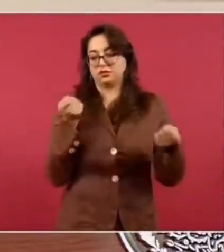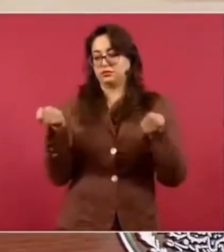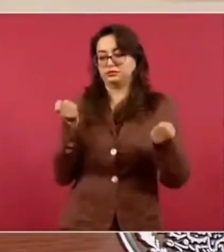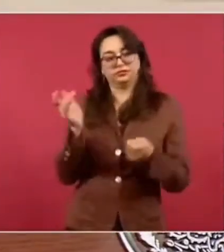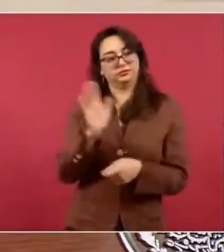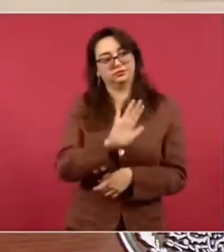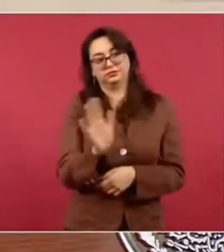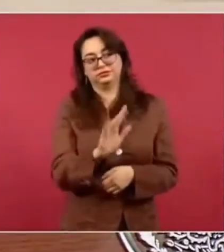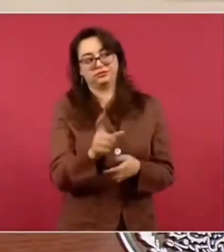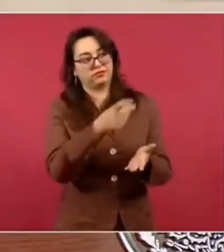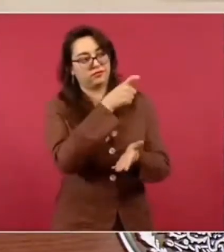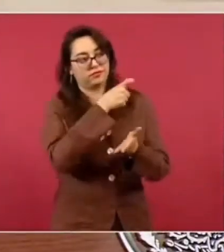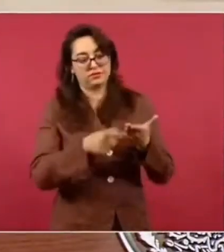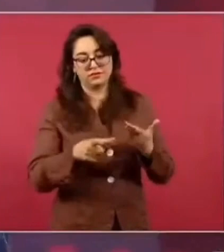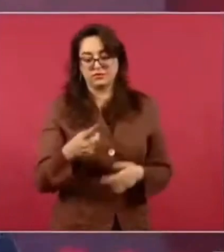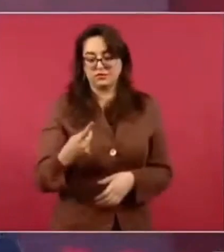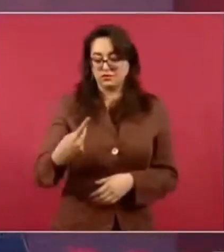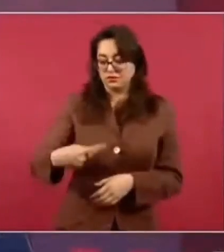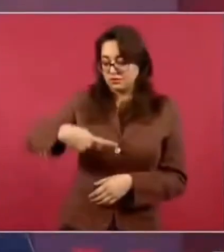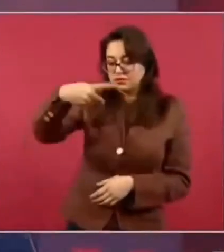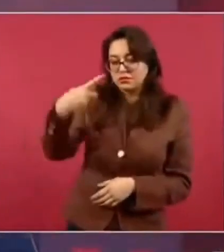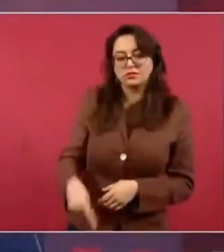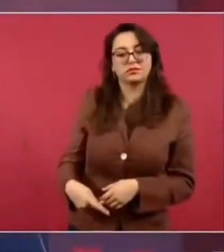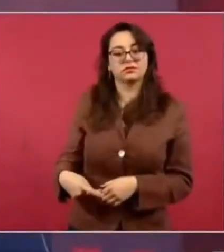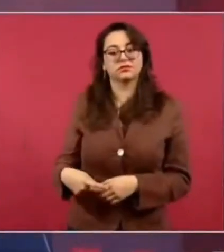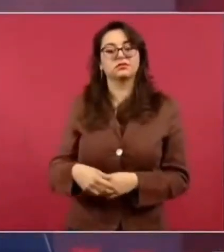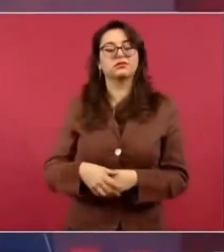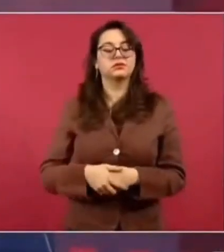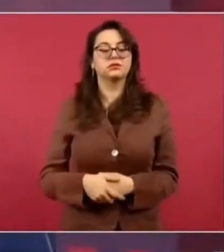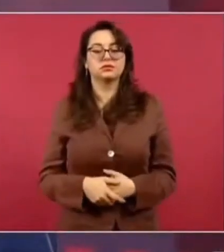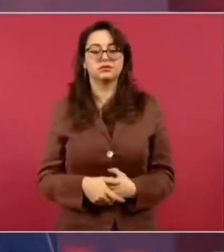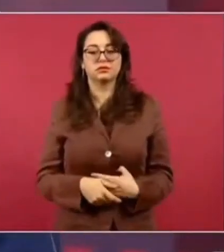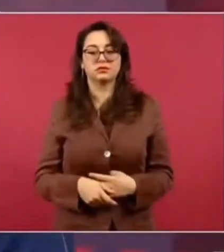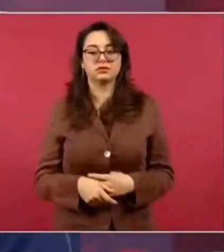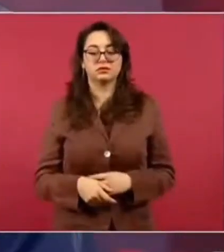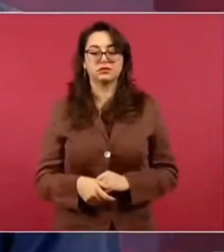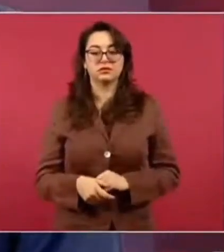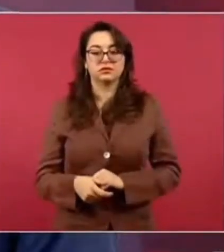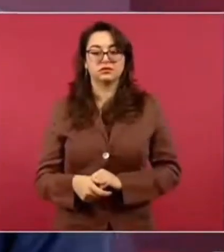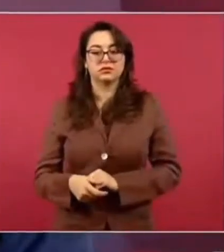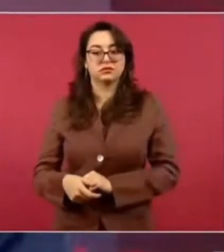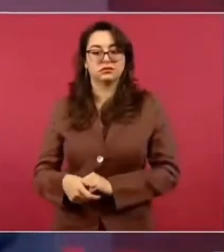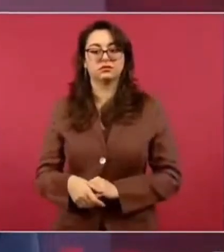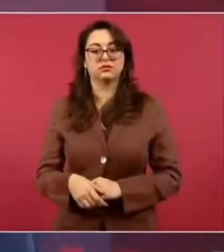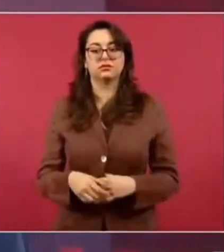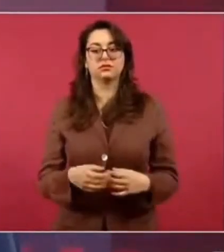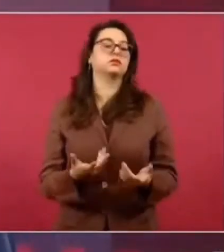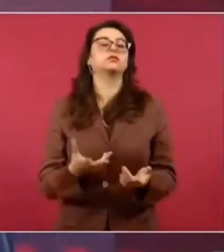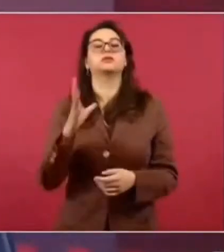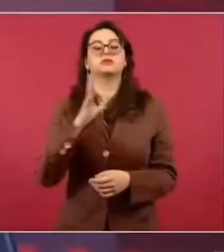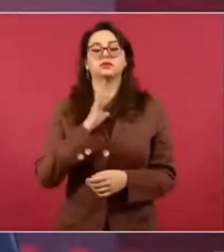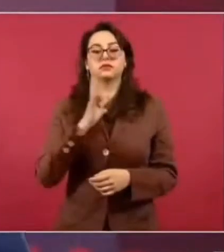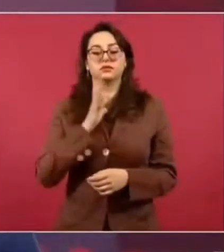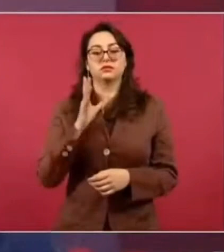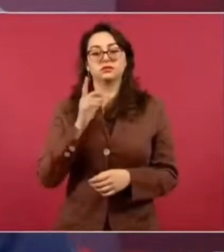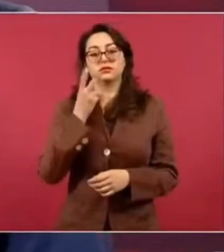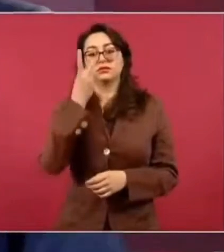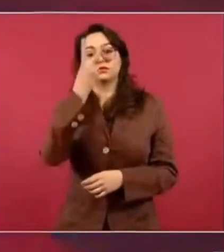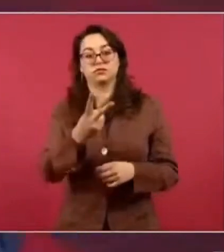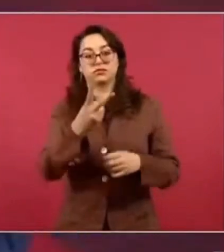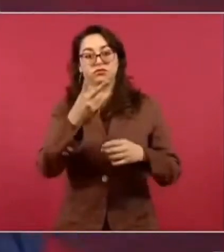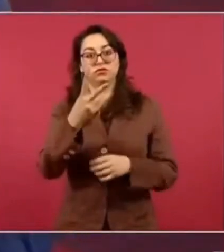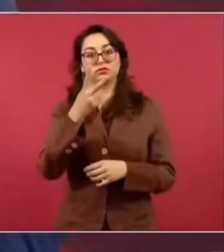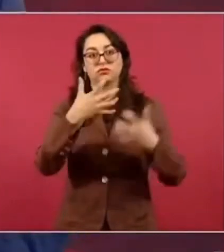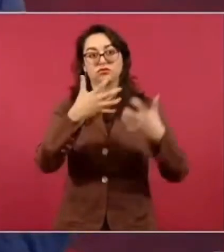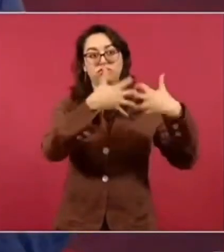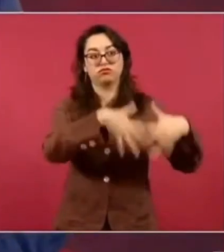Una de esas. Son dos plantas ahí. Tamazunchale 1 y Tamazunchale 2. San Luis